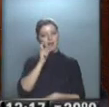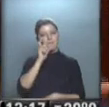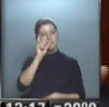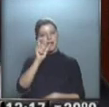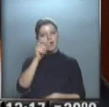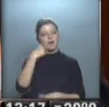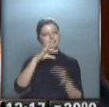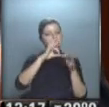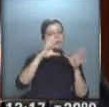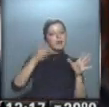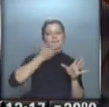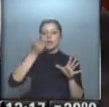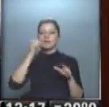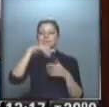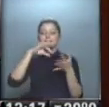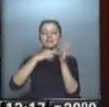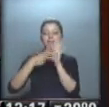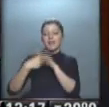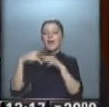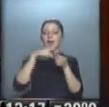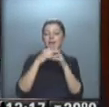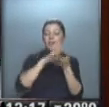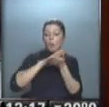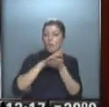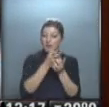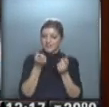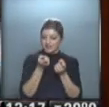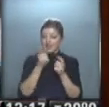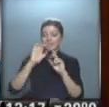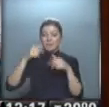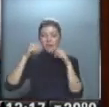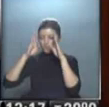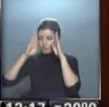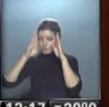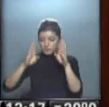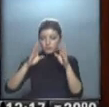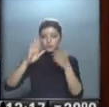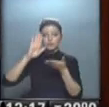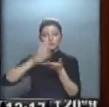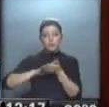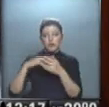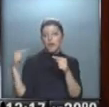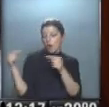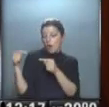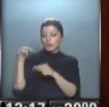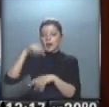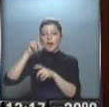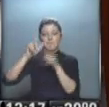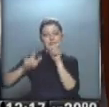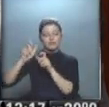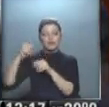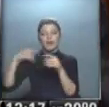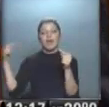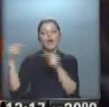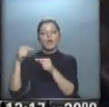voces, necesita de la generación de nuevas herramientas y necesita también de enfrentar la concentración mediática que lesiona la libertad de expresión en